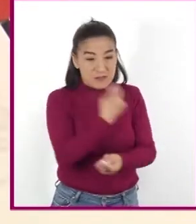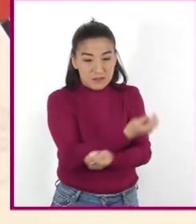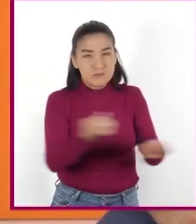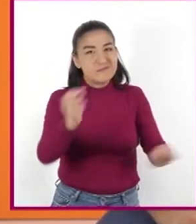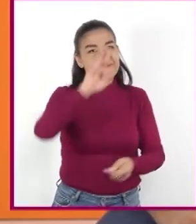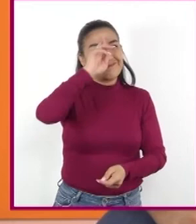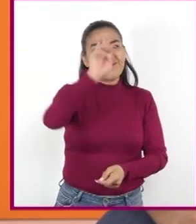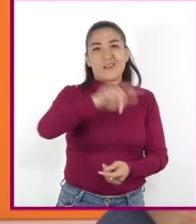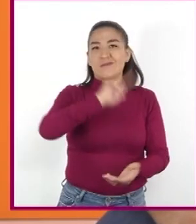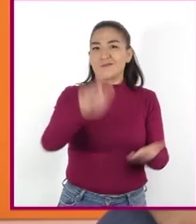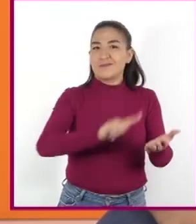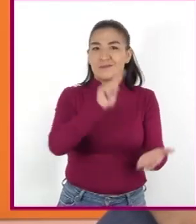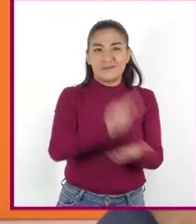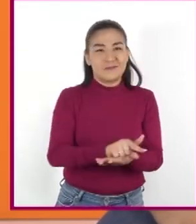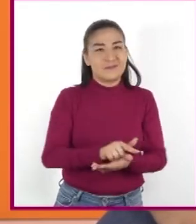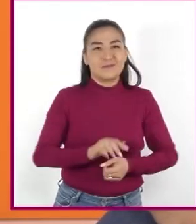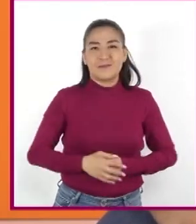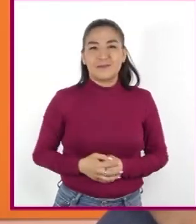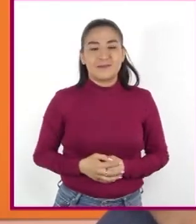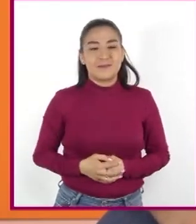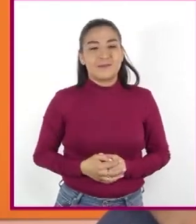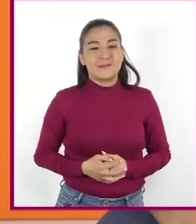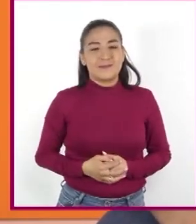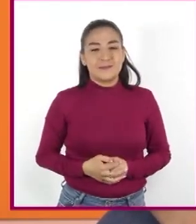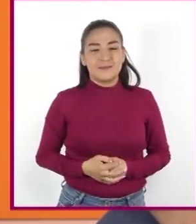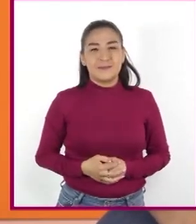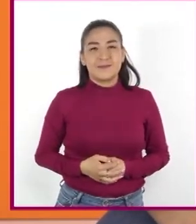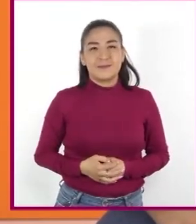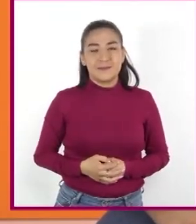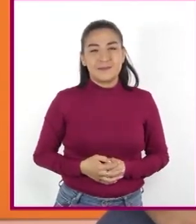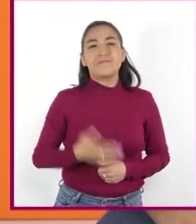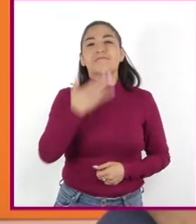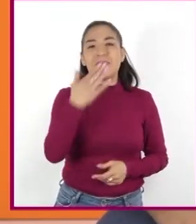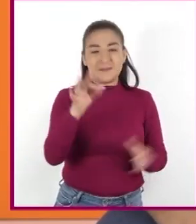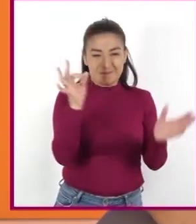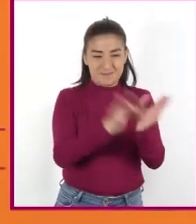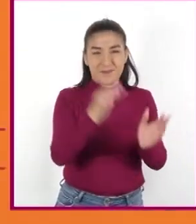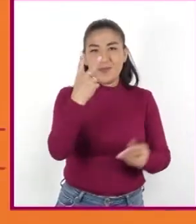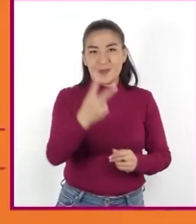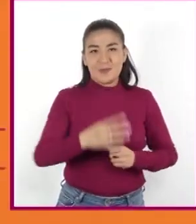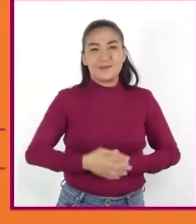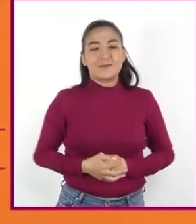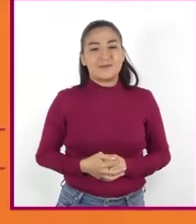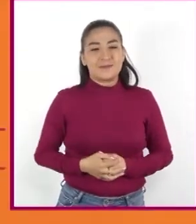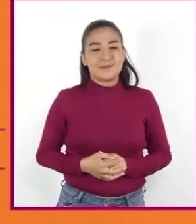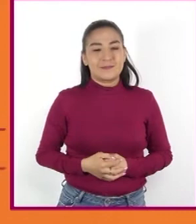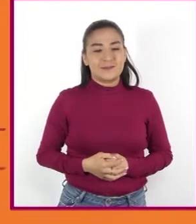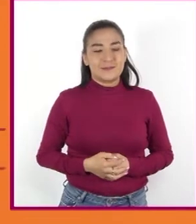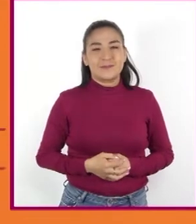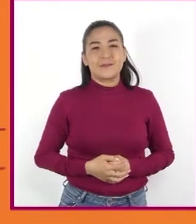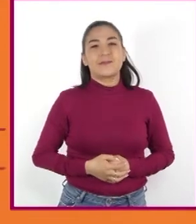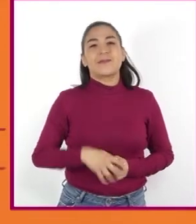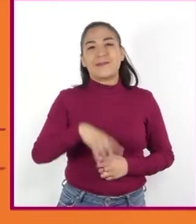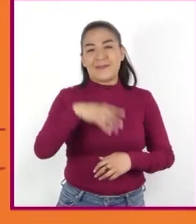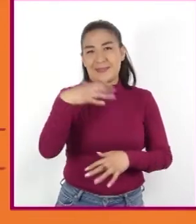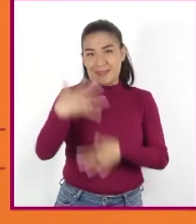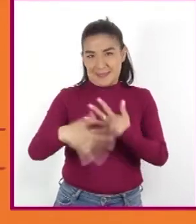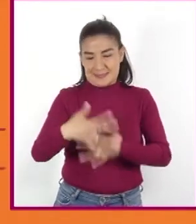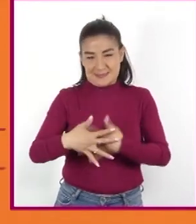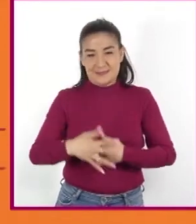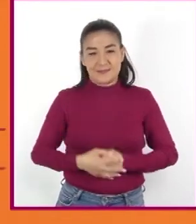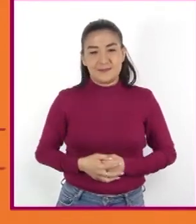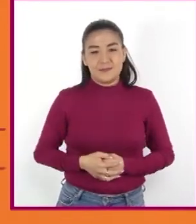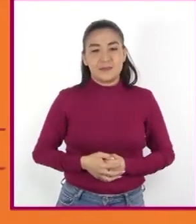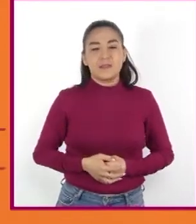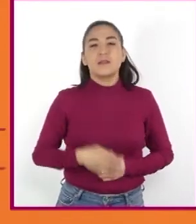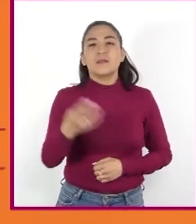ley. Muy bien, maestra, obtiene sus 2 puntos. Objeto 15. Un objeto de